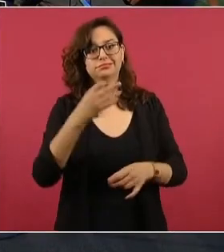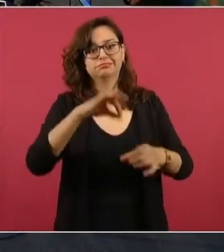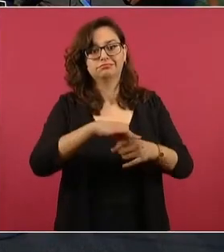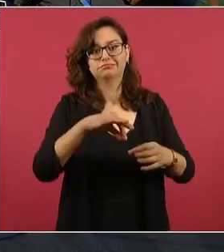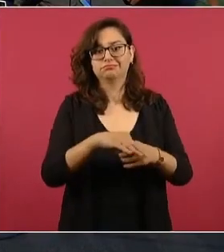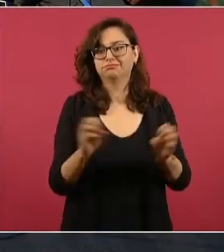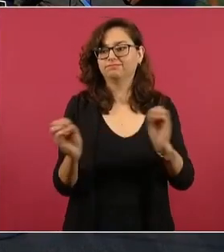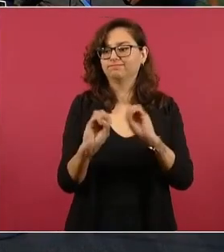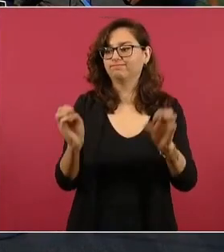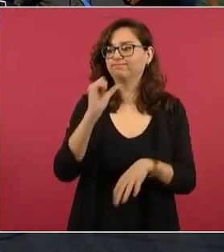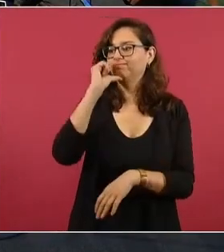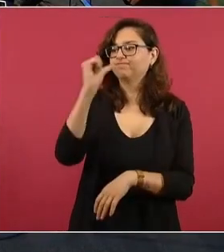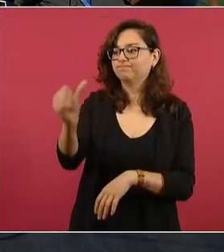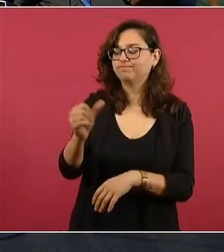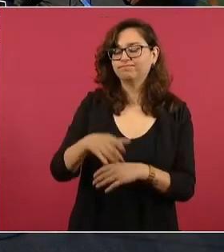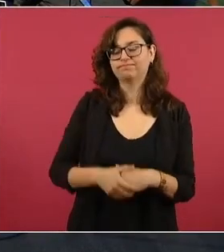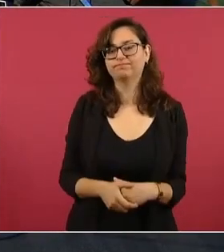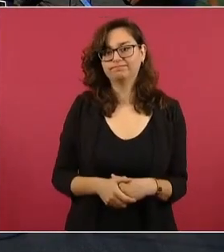el 40%